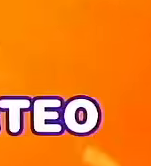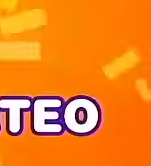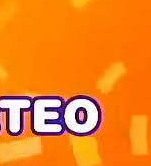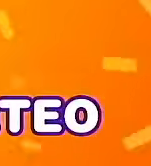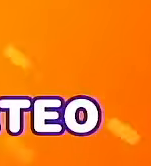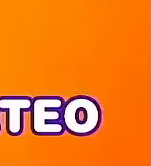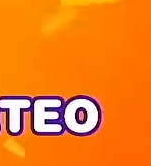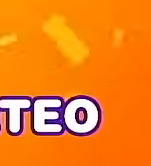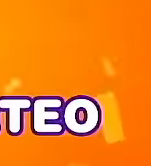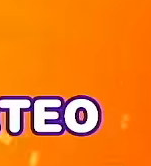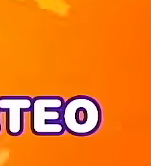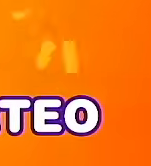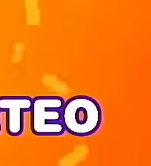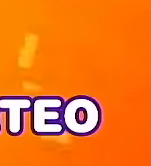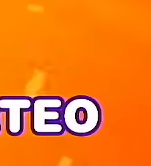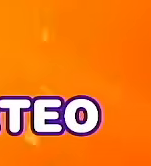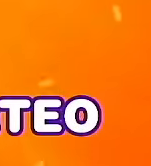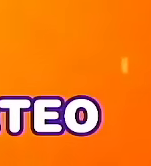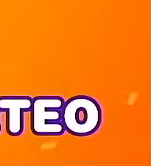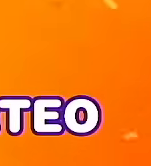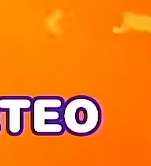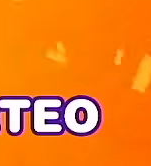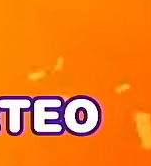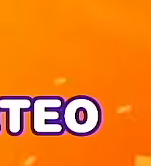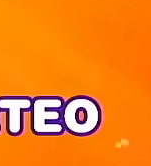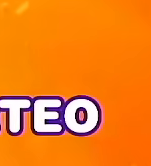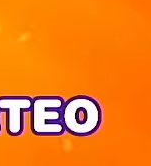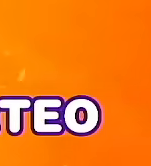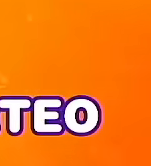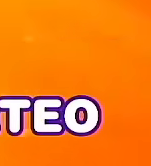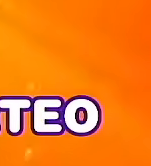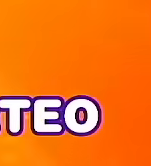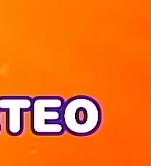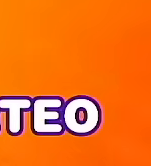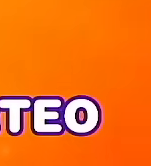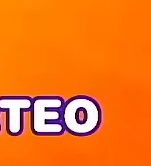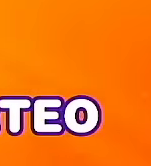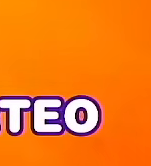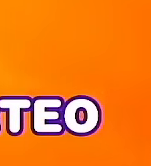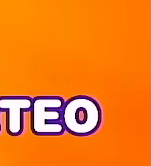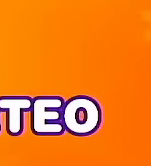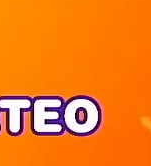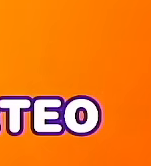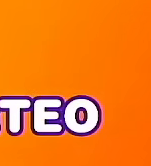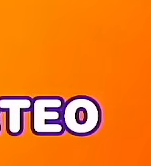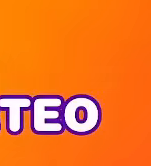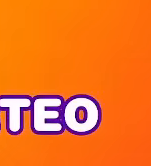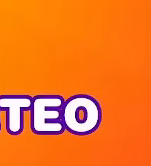bonito! Yo me gané la Loto. Nos vemos en el próximo sorteo.